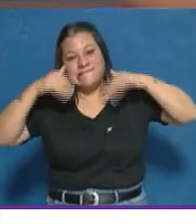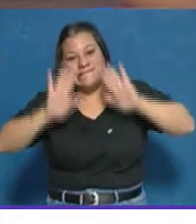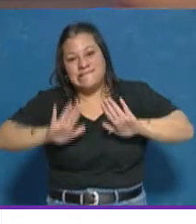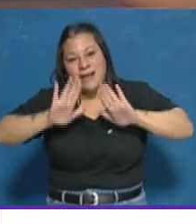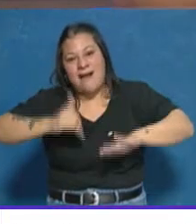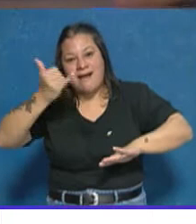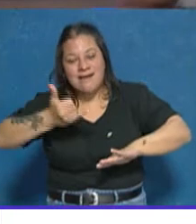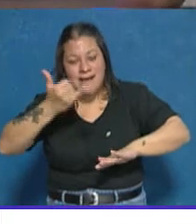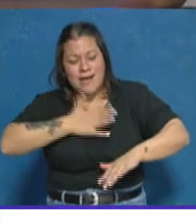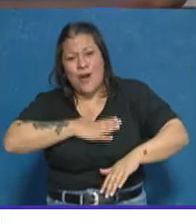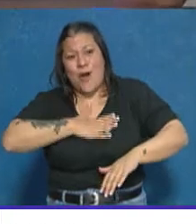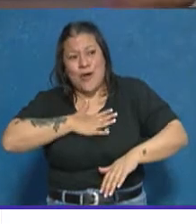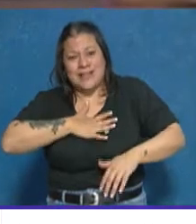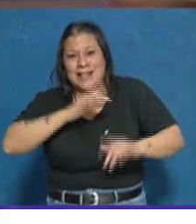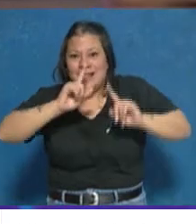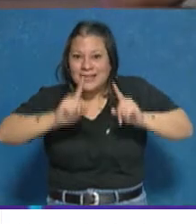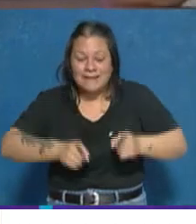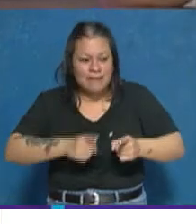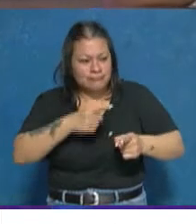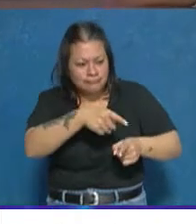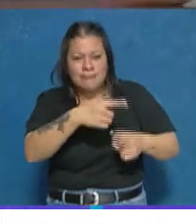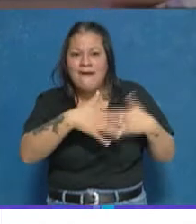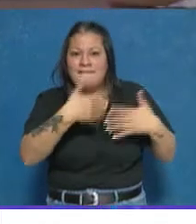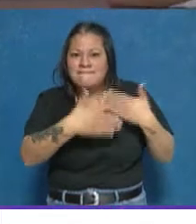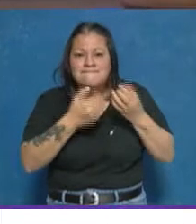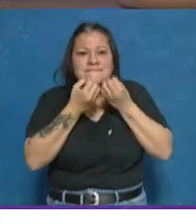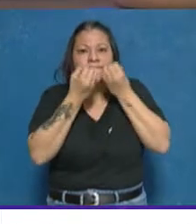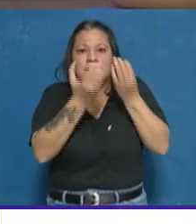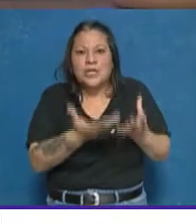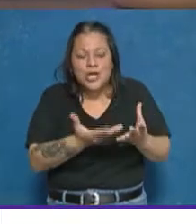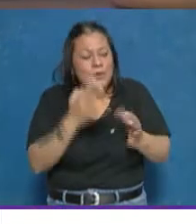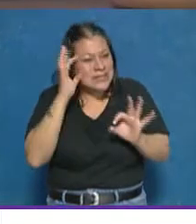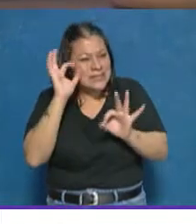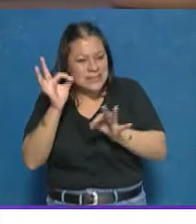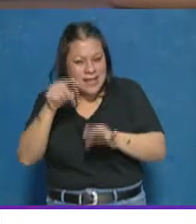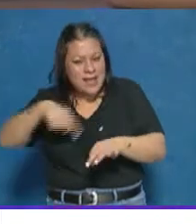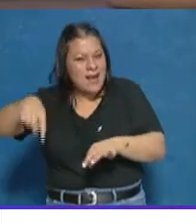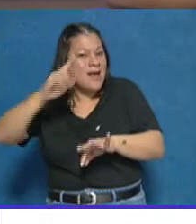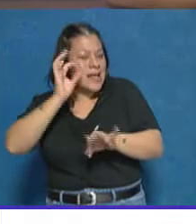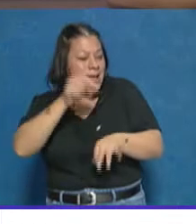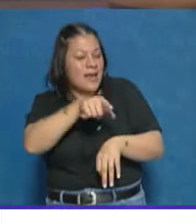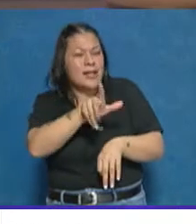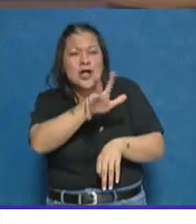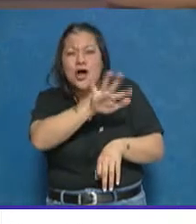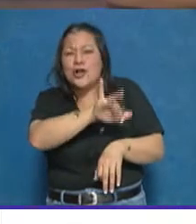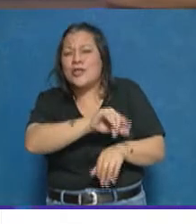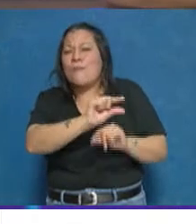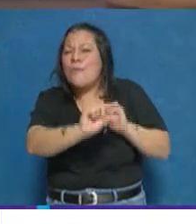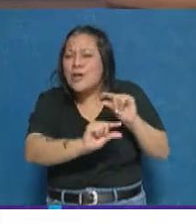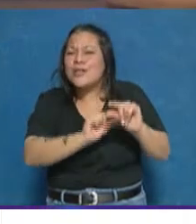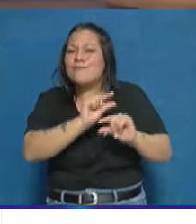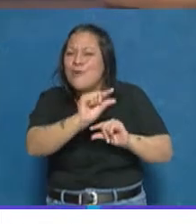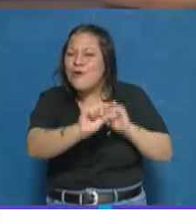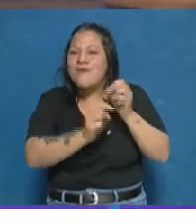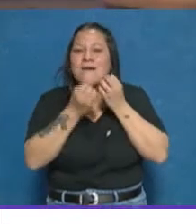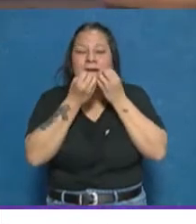está contenta de alguna manera por la evolución, porque entienden que está mejorando día tras día. Nos vamos